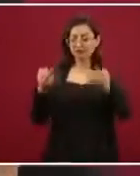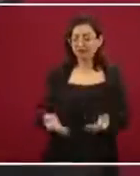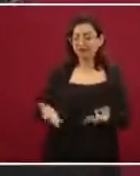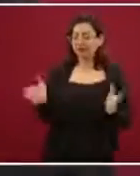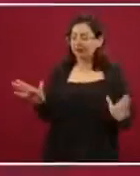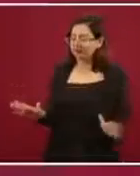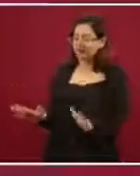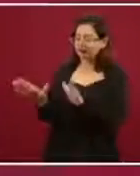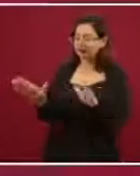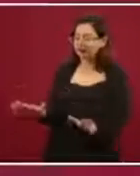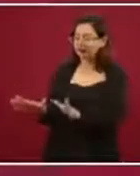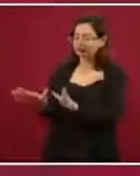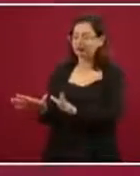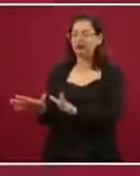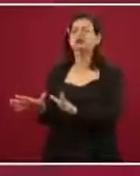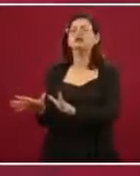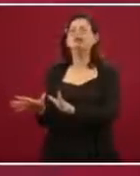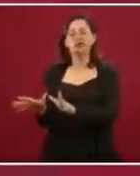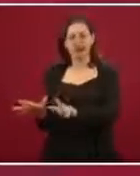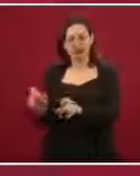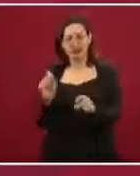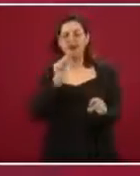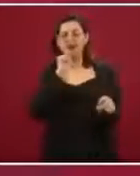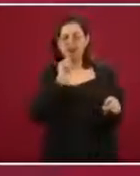y, desde luego, también